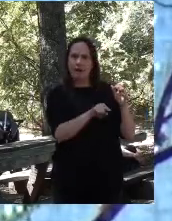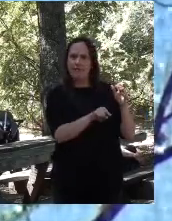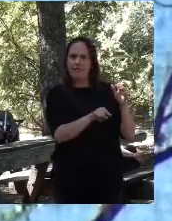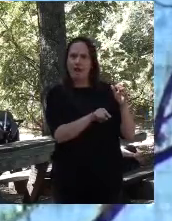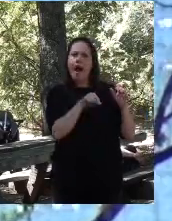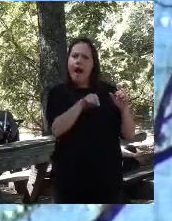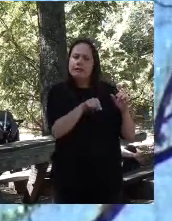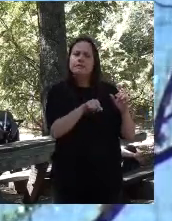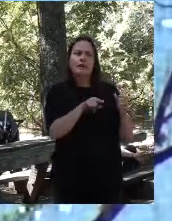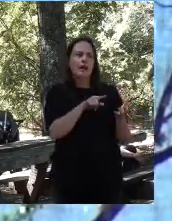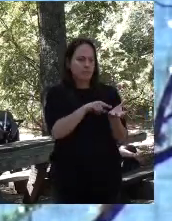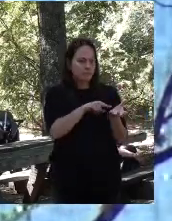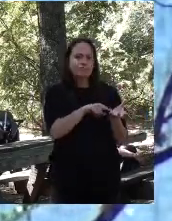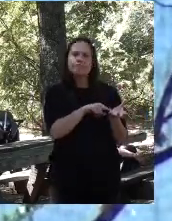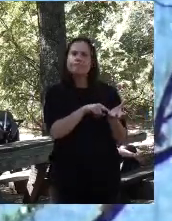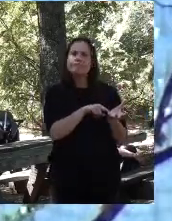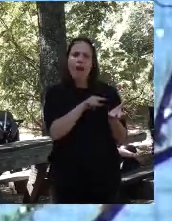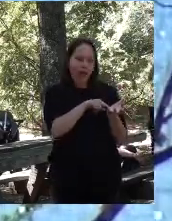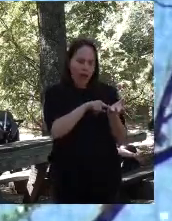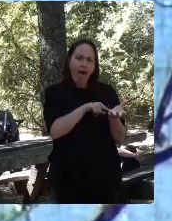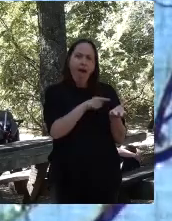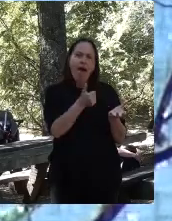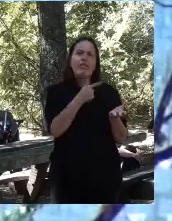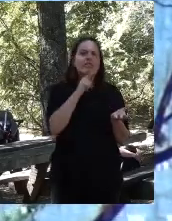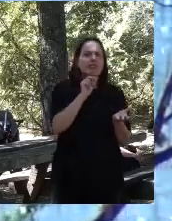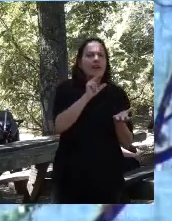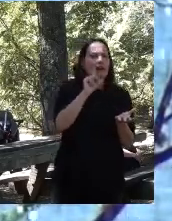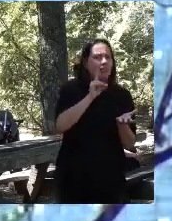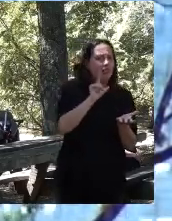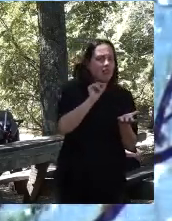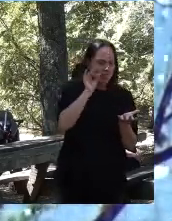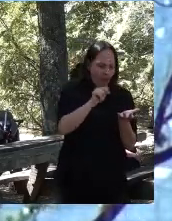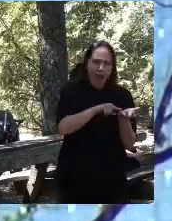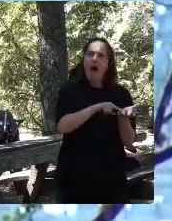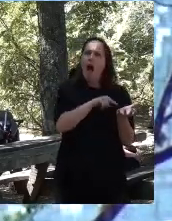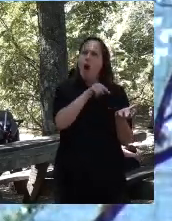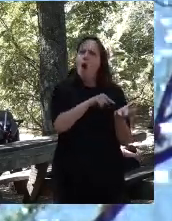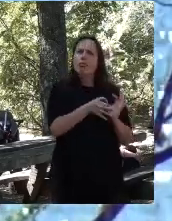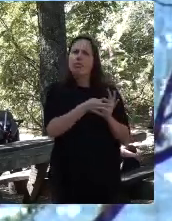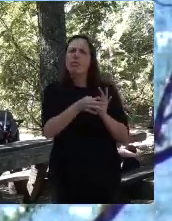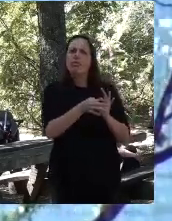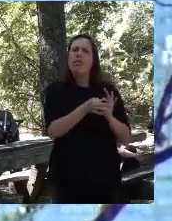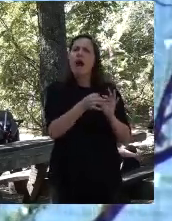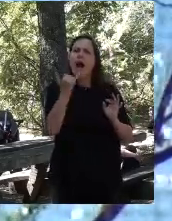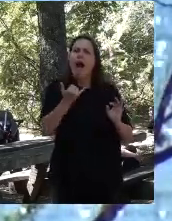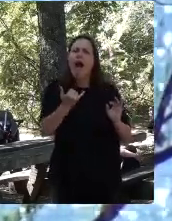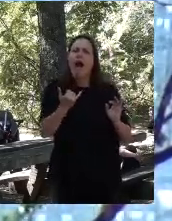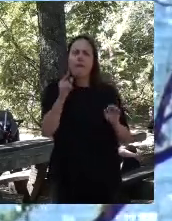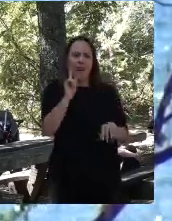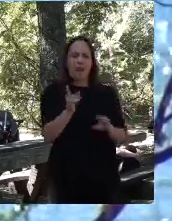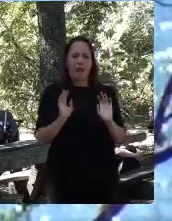e irrepetible. Y hoy la Antártida se encuentra sujeta a dos grandes